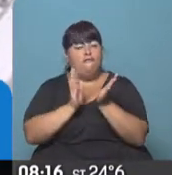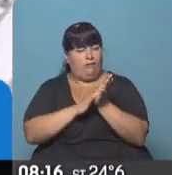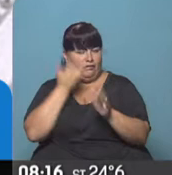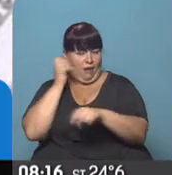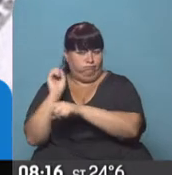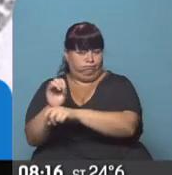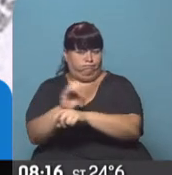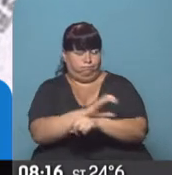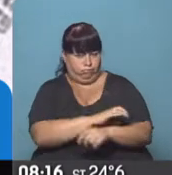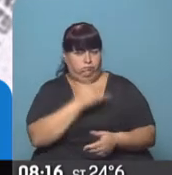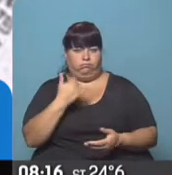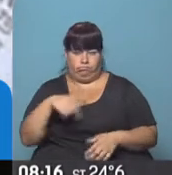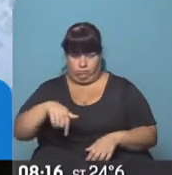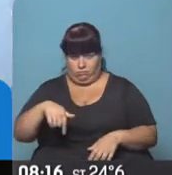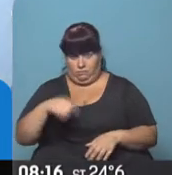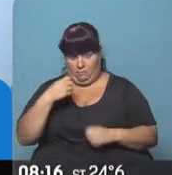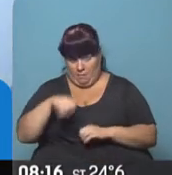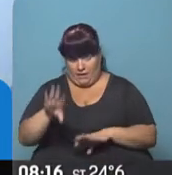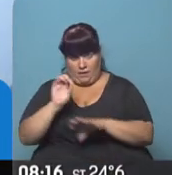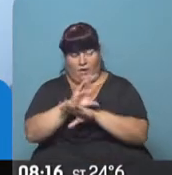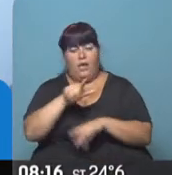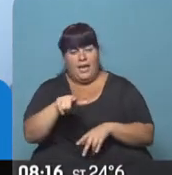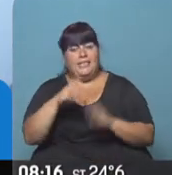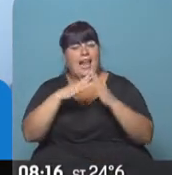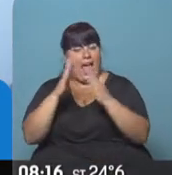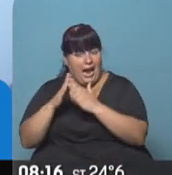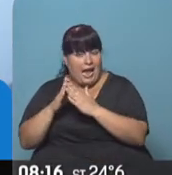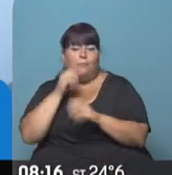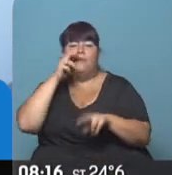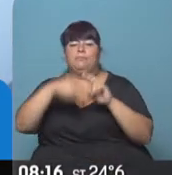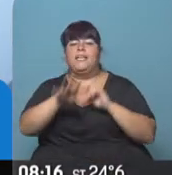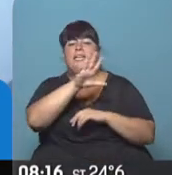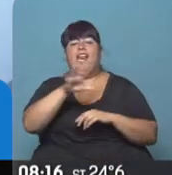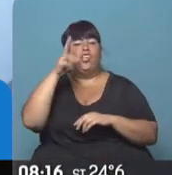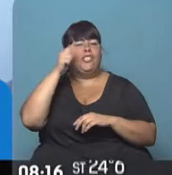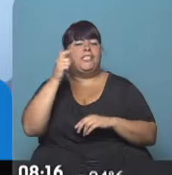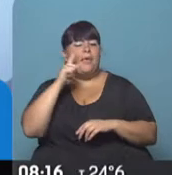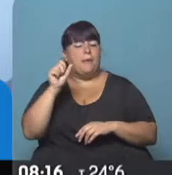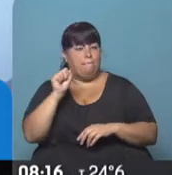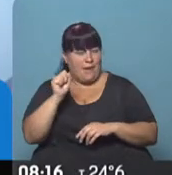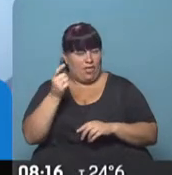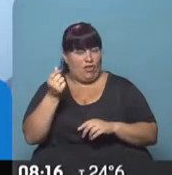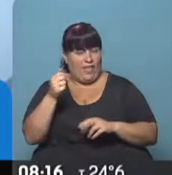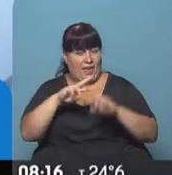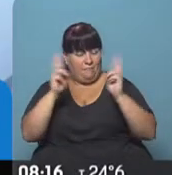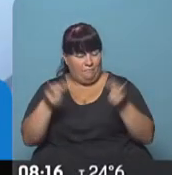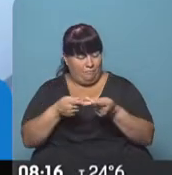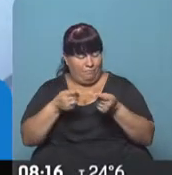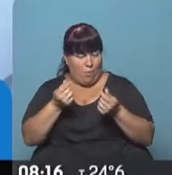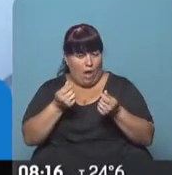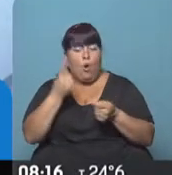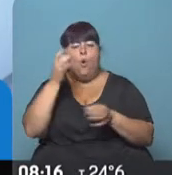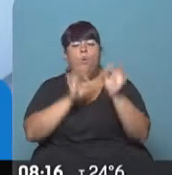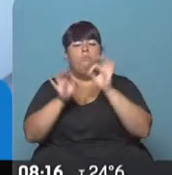ya comenzaron a llegar a este mes. De esta forma, las viviendas de hasta 586.000 pesos de evaluación fiscal pagarán una